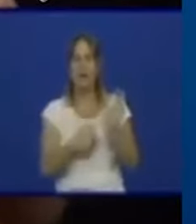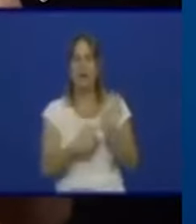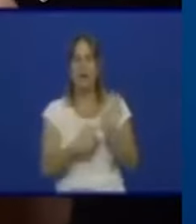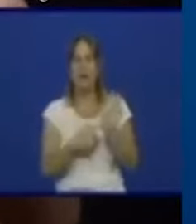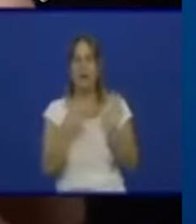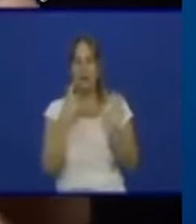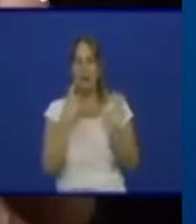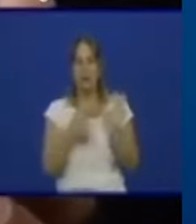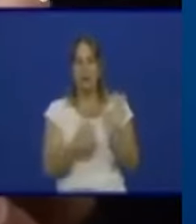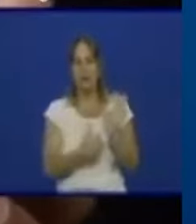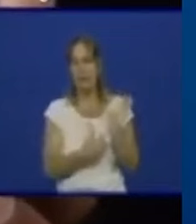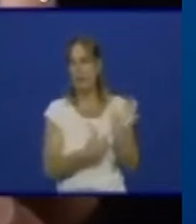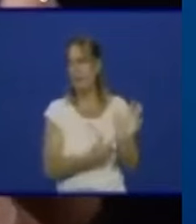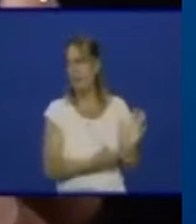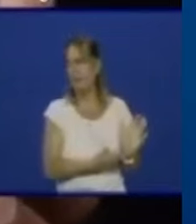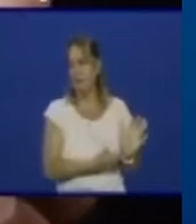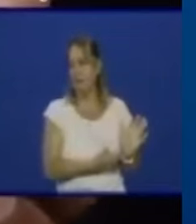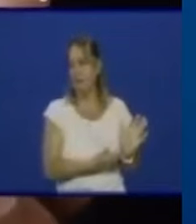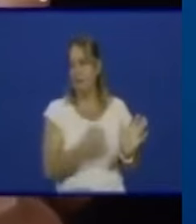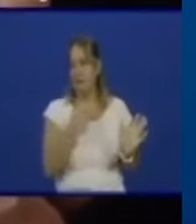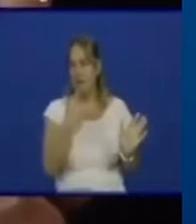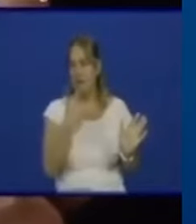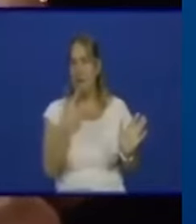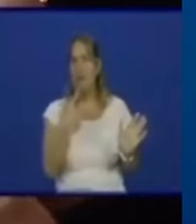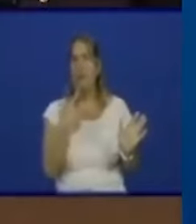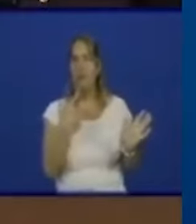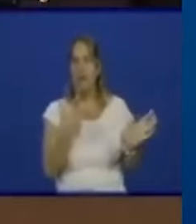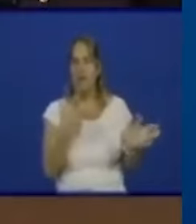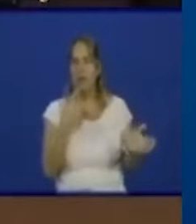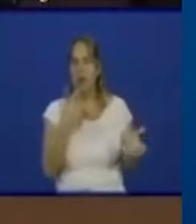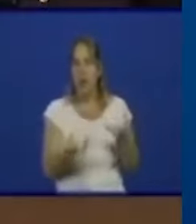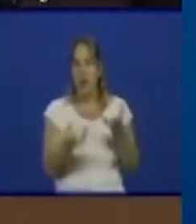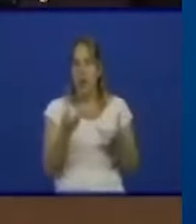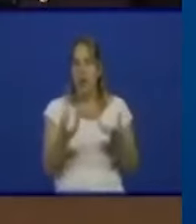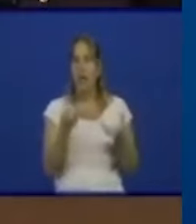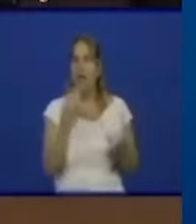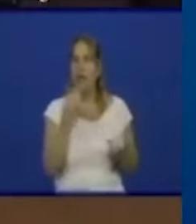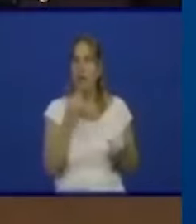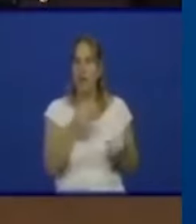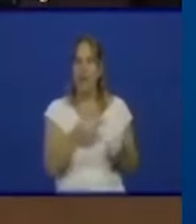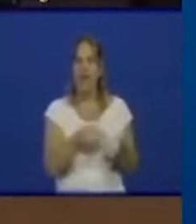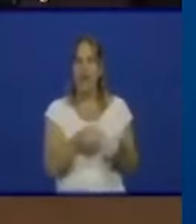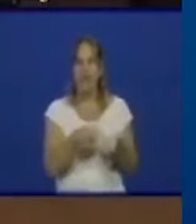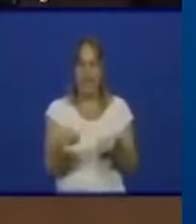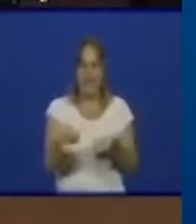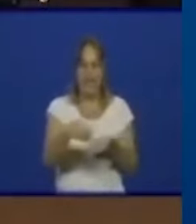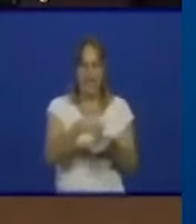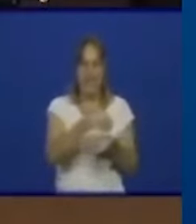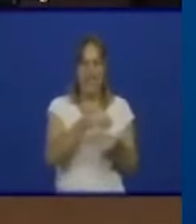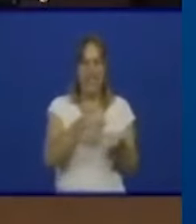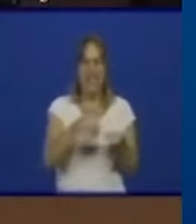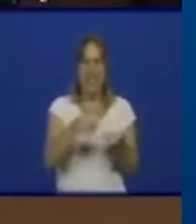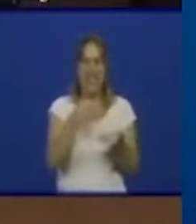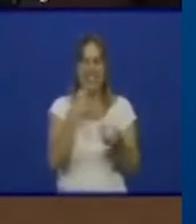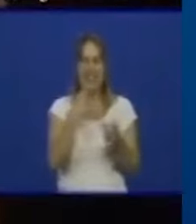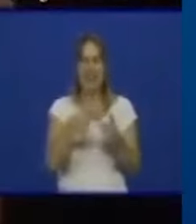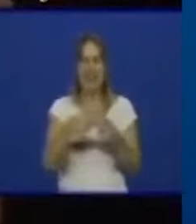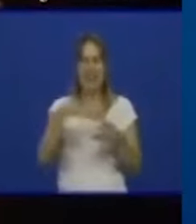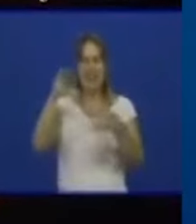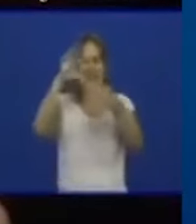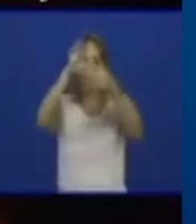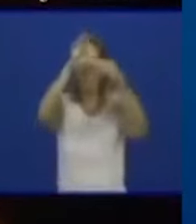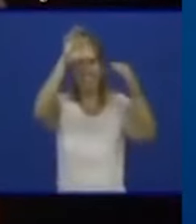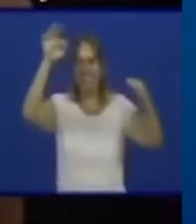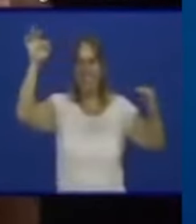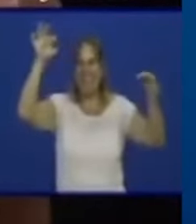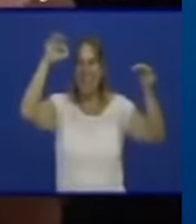tiene usted, mire la imagen. Puede utilizarlo, es decir, le puede dar un albor, también. Le echa sal y lo puede guindar. Es decir, por